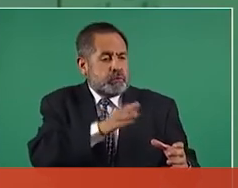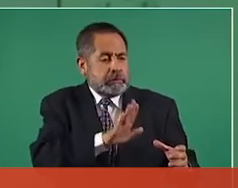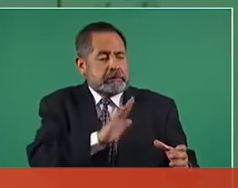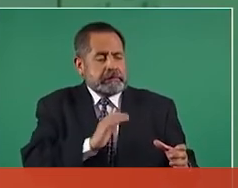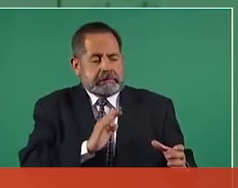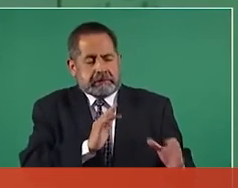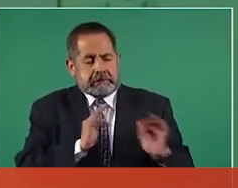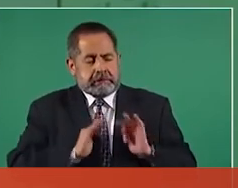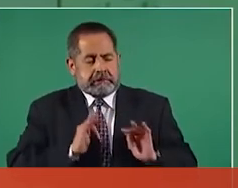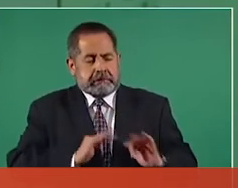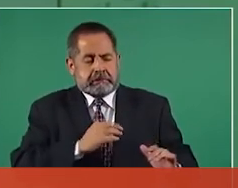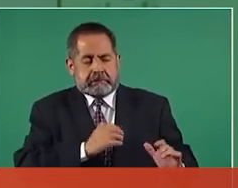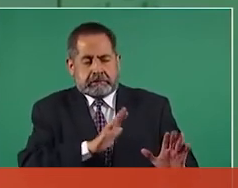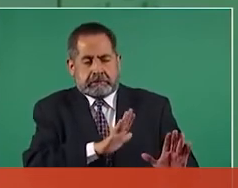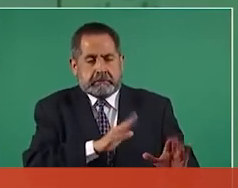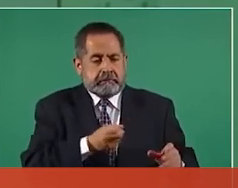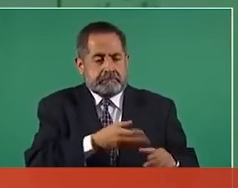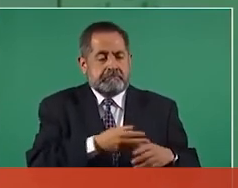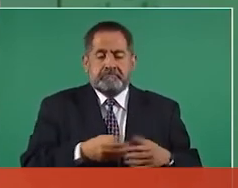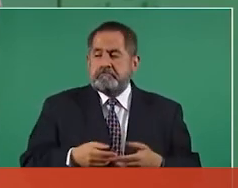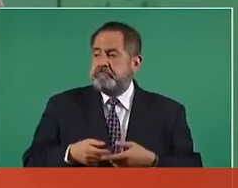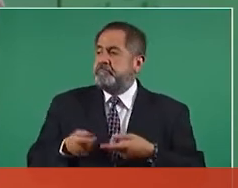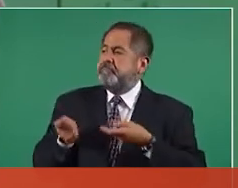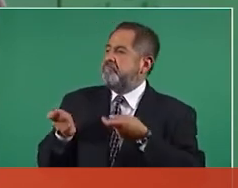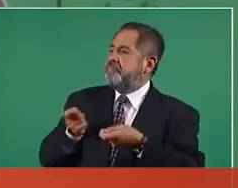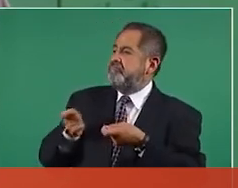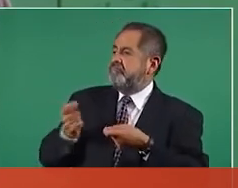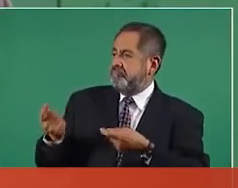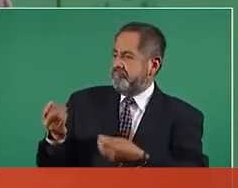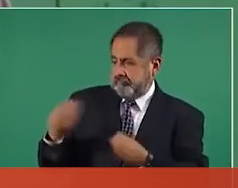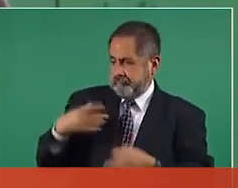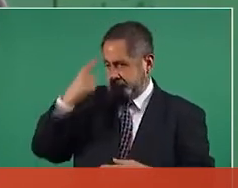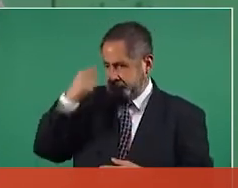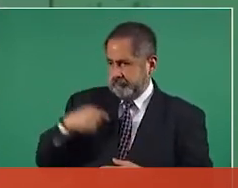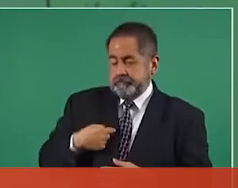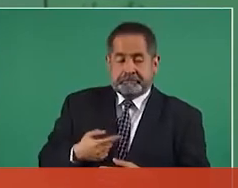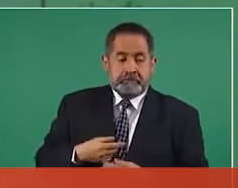y además una gran manipulación, porque